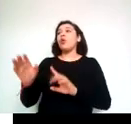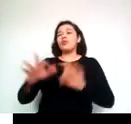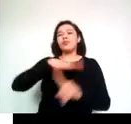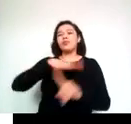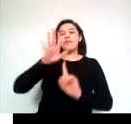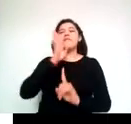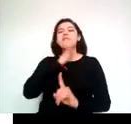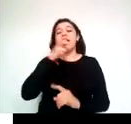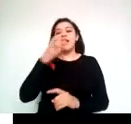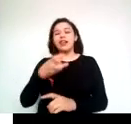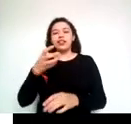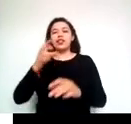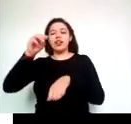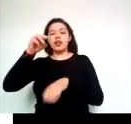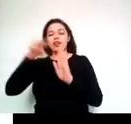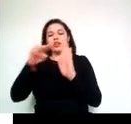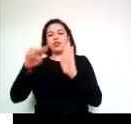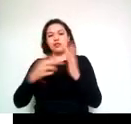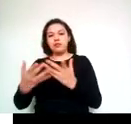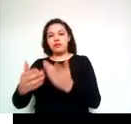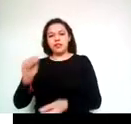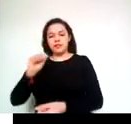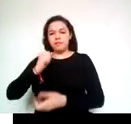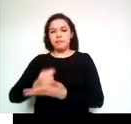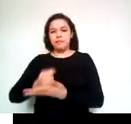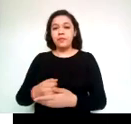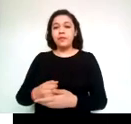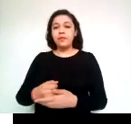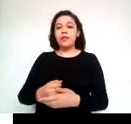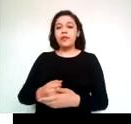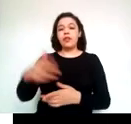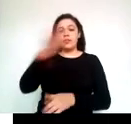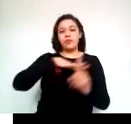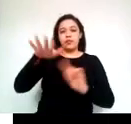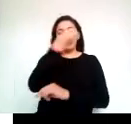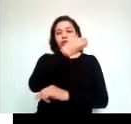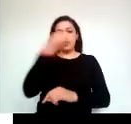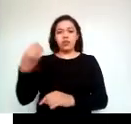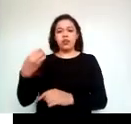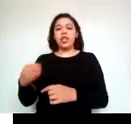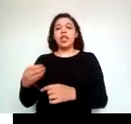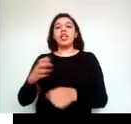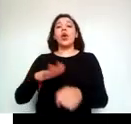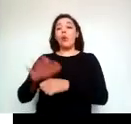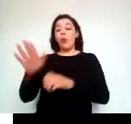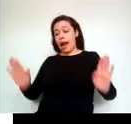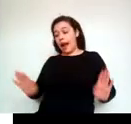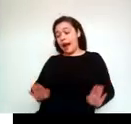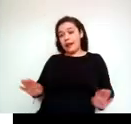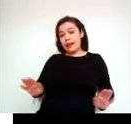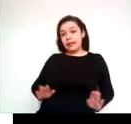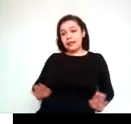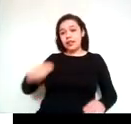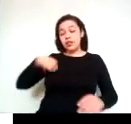el entorno organizacional favorable o el entorno organizacional se refiere a precisamente en qué condiciones estamos teniendo a